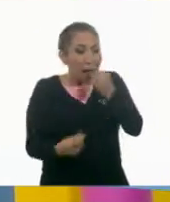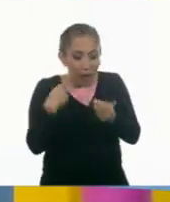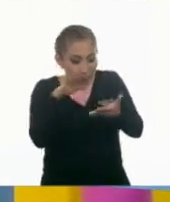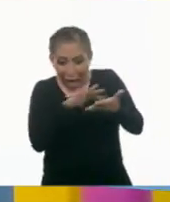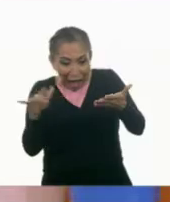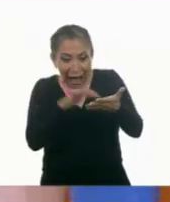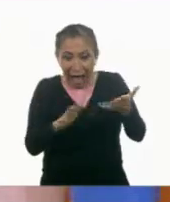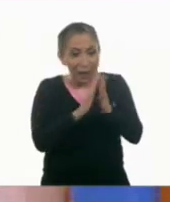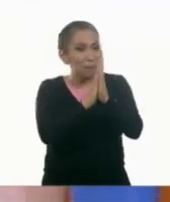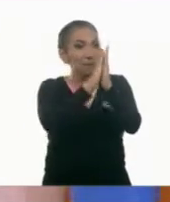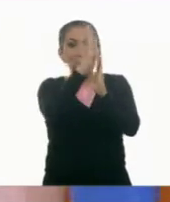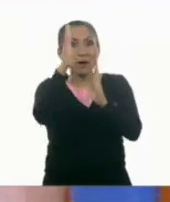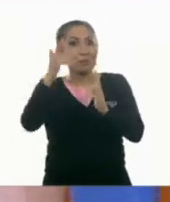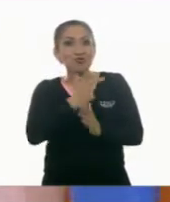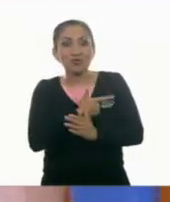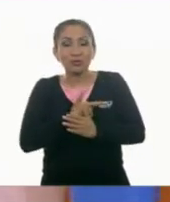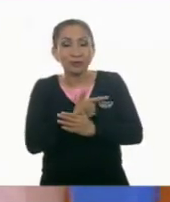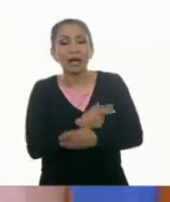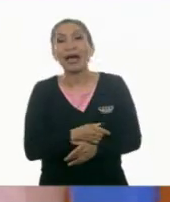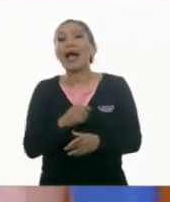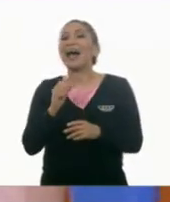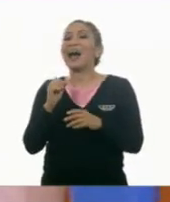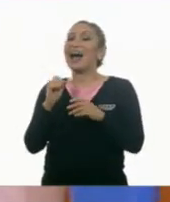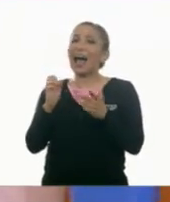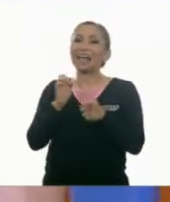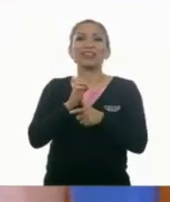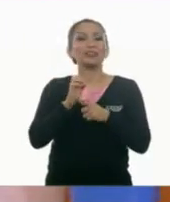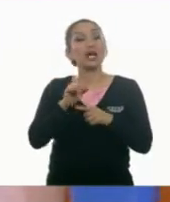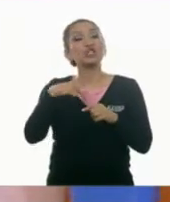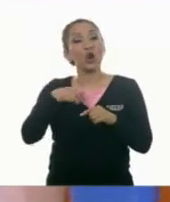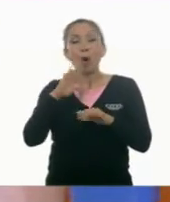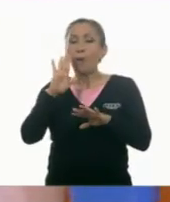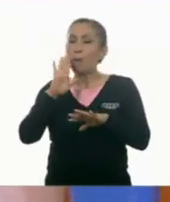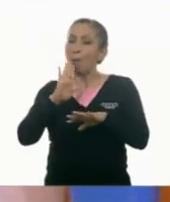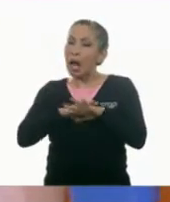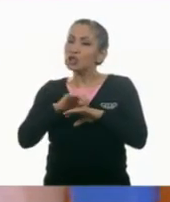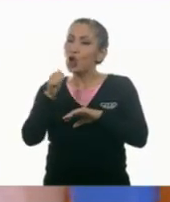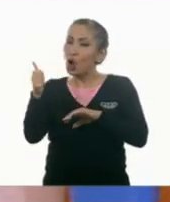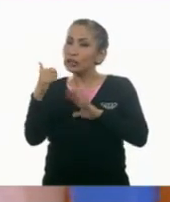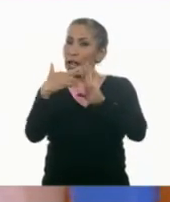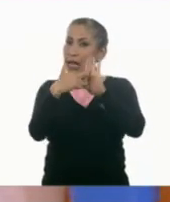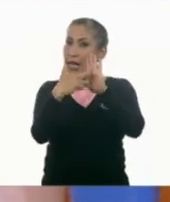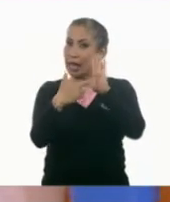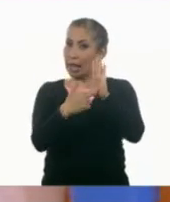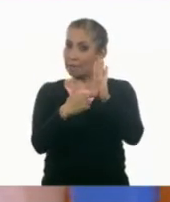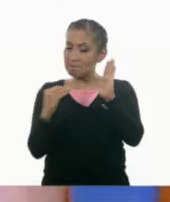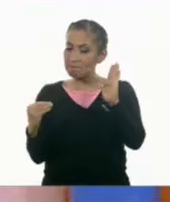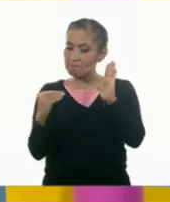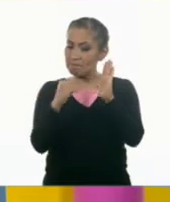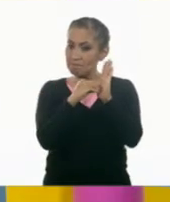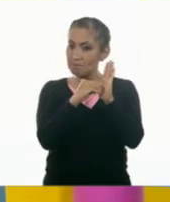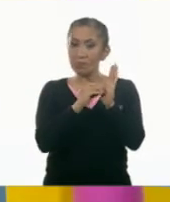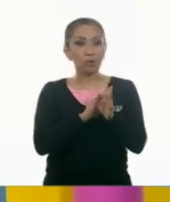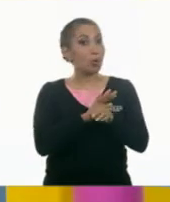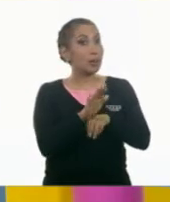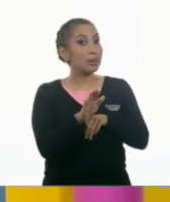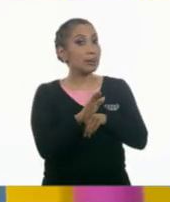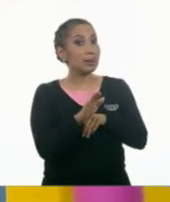biblioteca! Bueno, pues entonces yo agregaría otra regla.